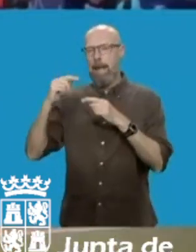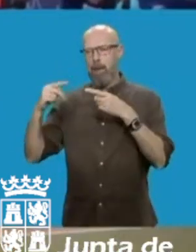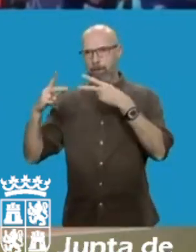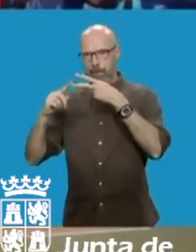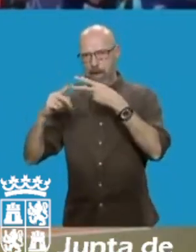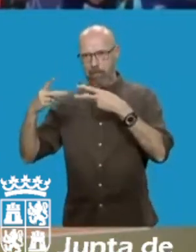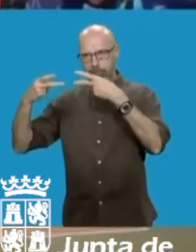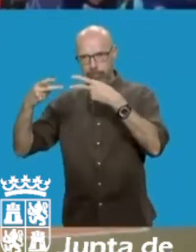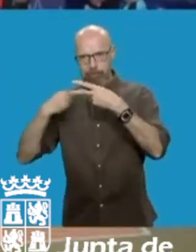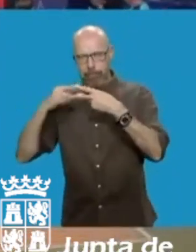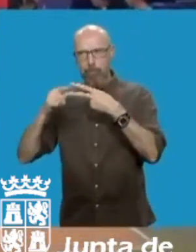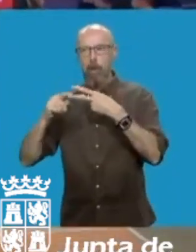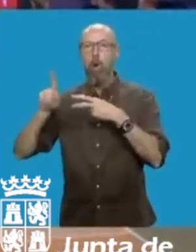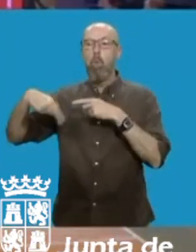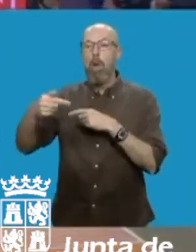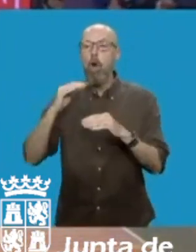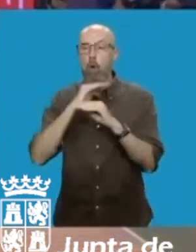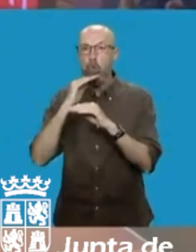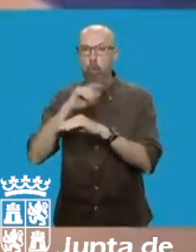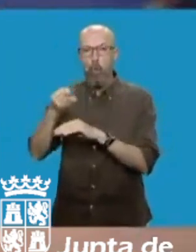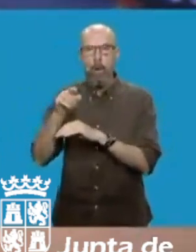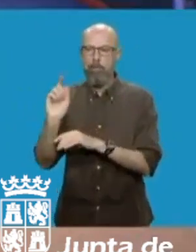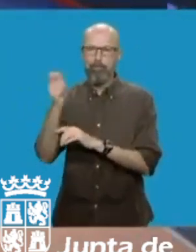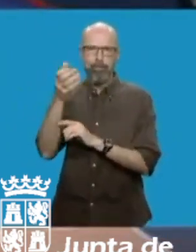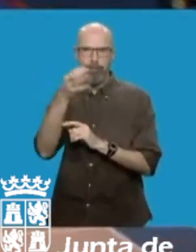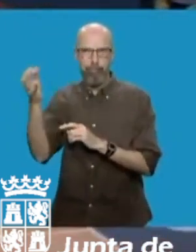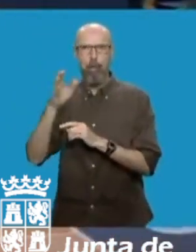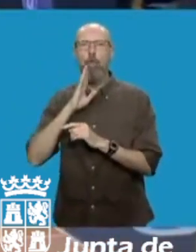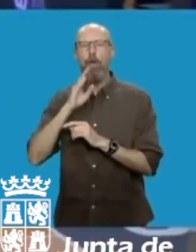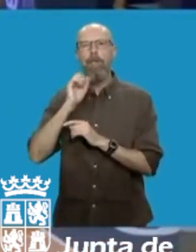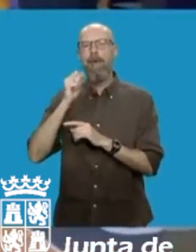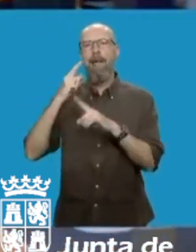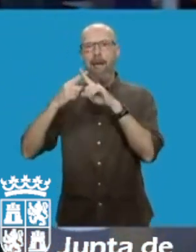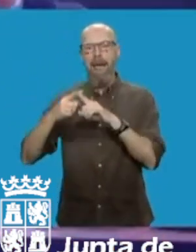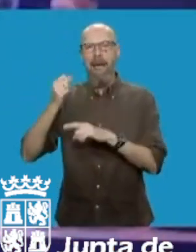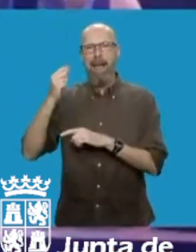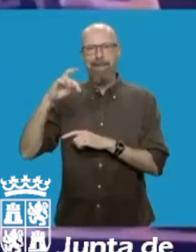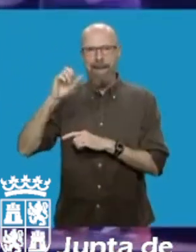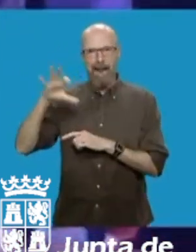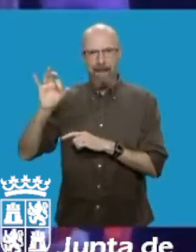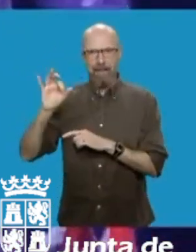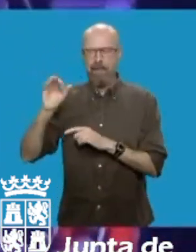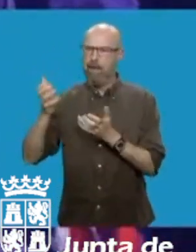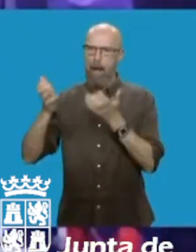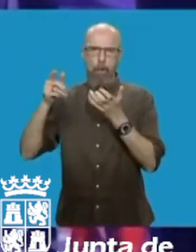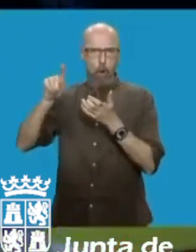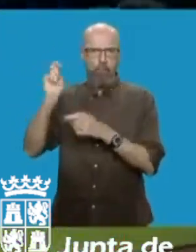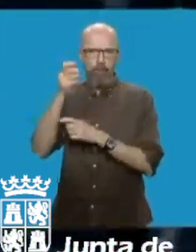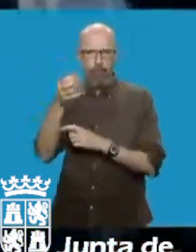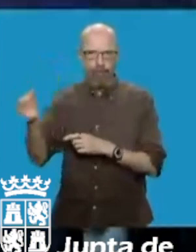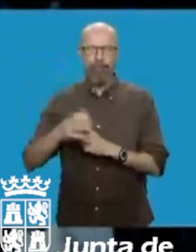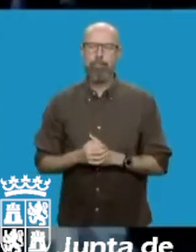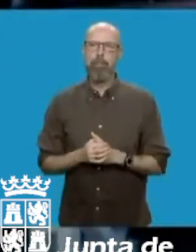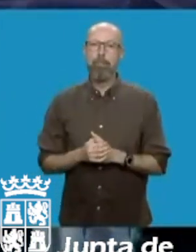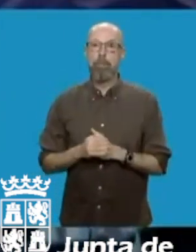gran hazaña llegaría en octubre, proclamándose en Atenas campeón de la Basketball Champions League en su primera participación. un